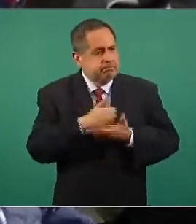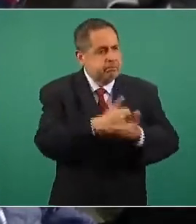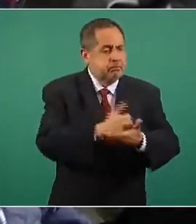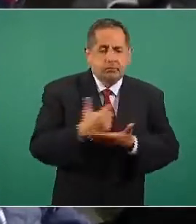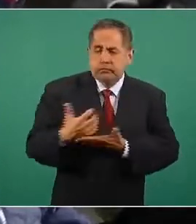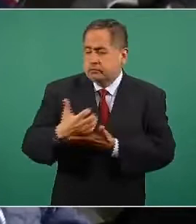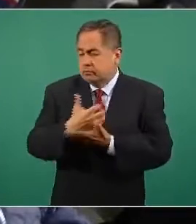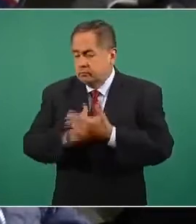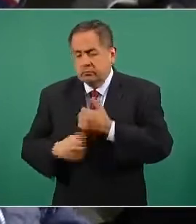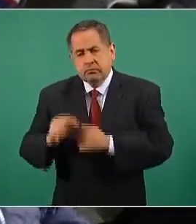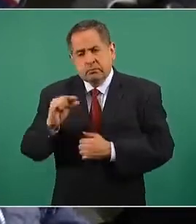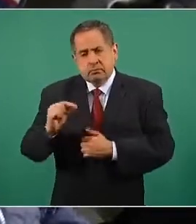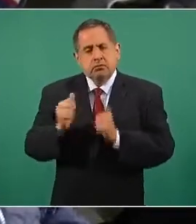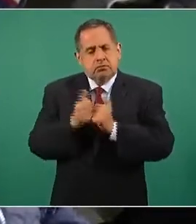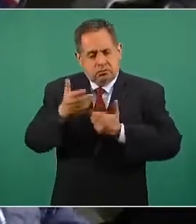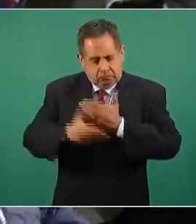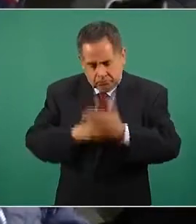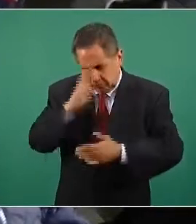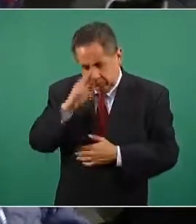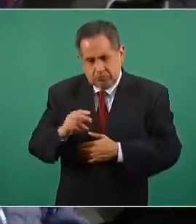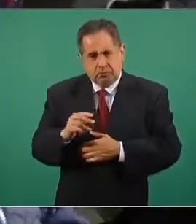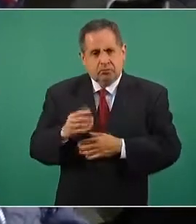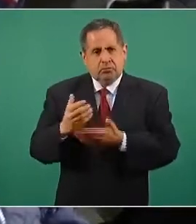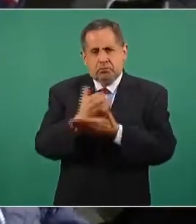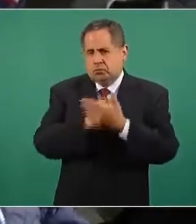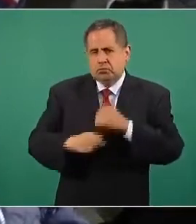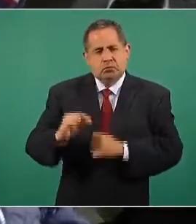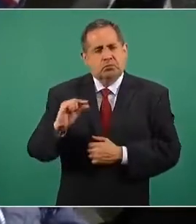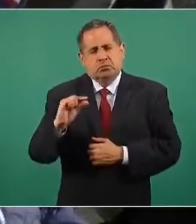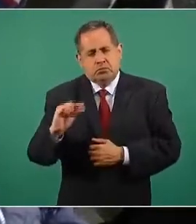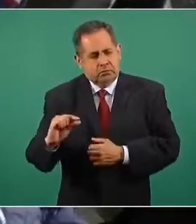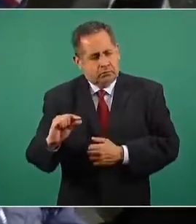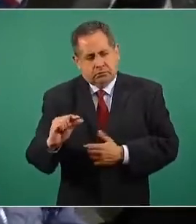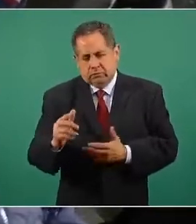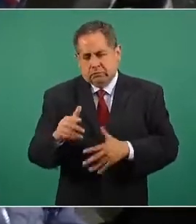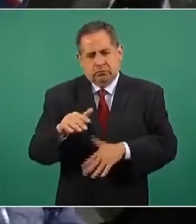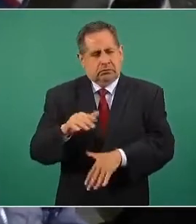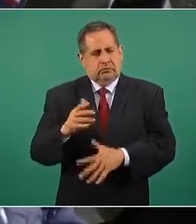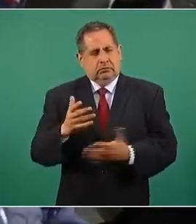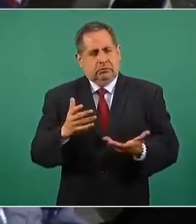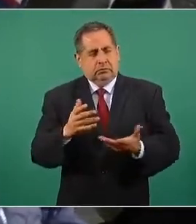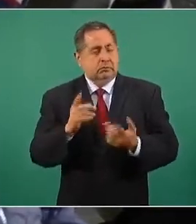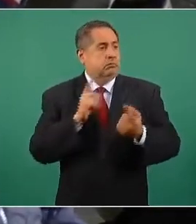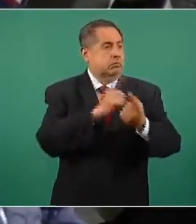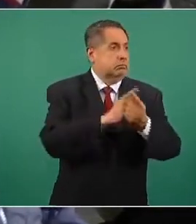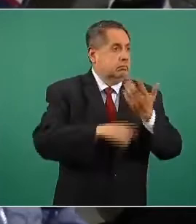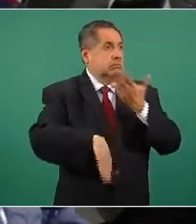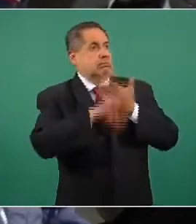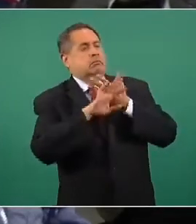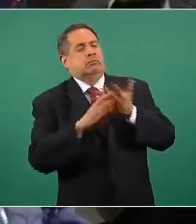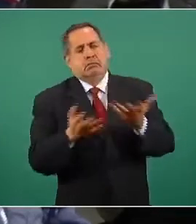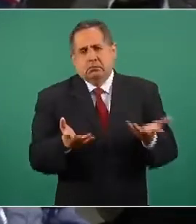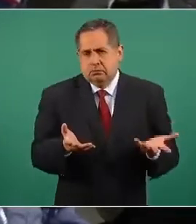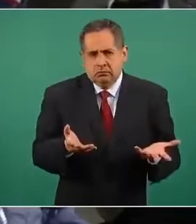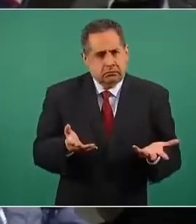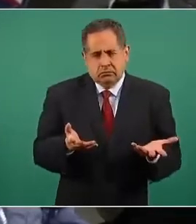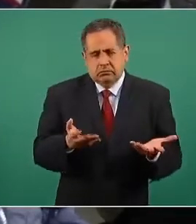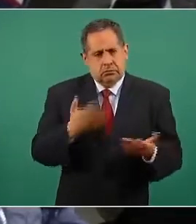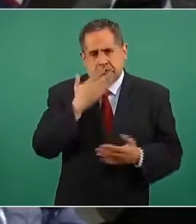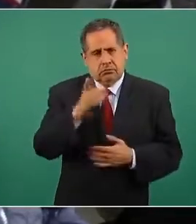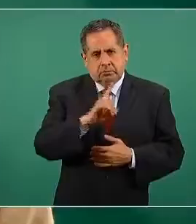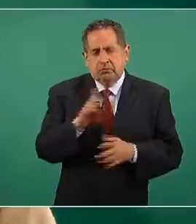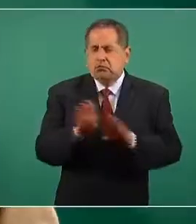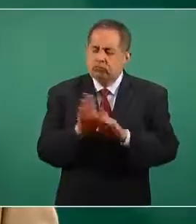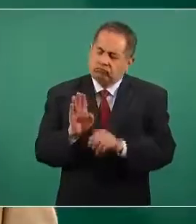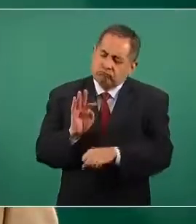sueldo con el respeto que me merecen muy mísero, como para que todavía los violenten? ¿Cómo se les podría garantizar la seguridad de